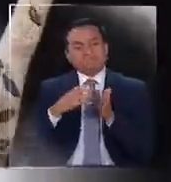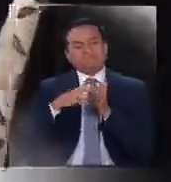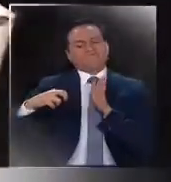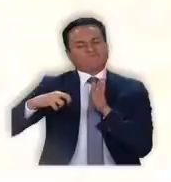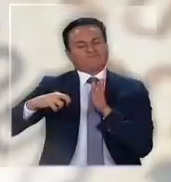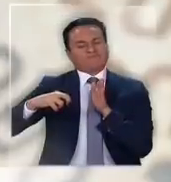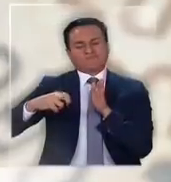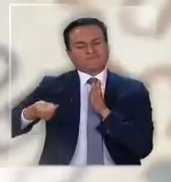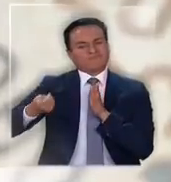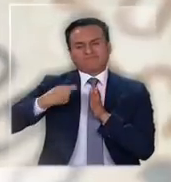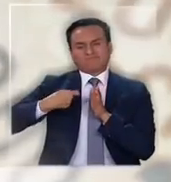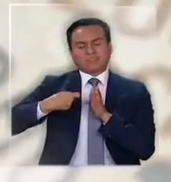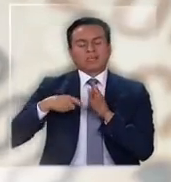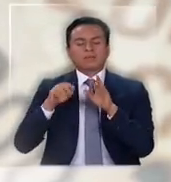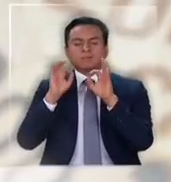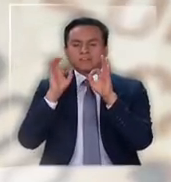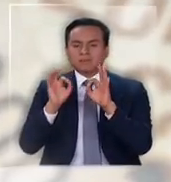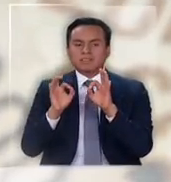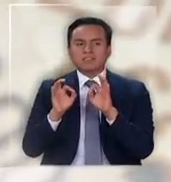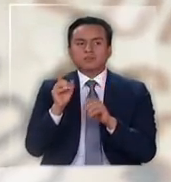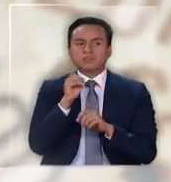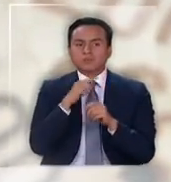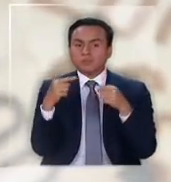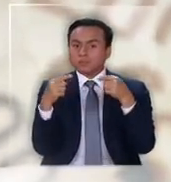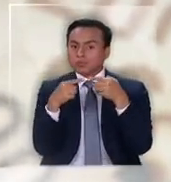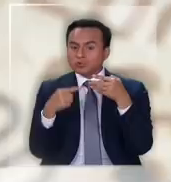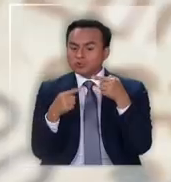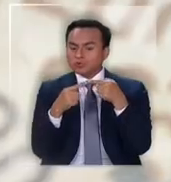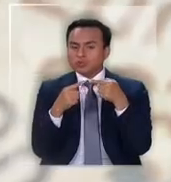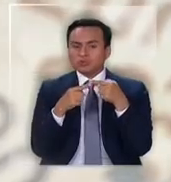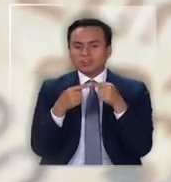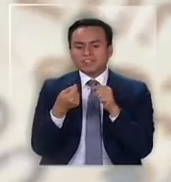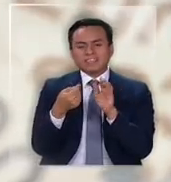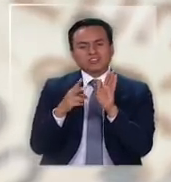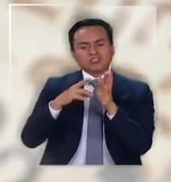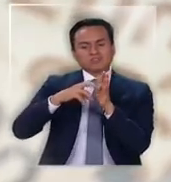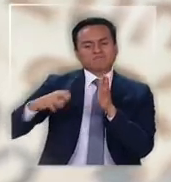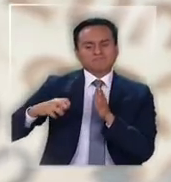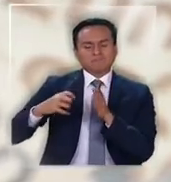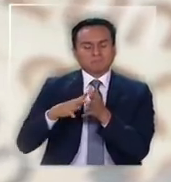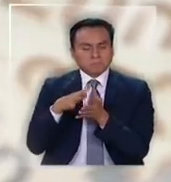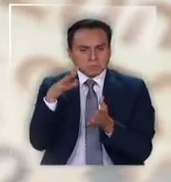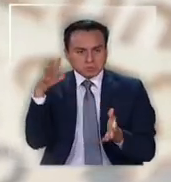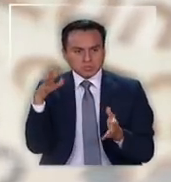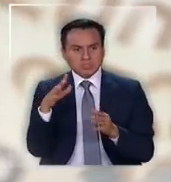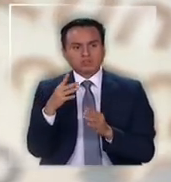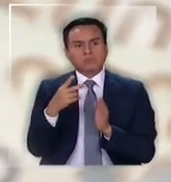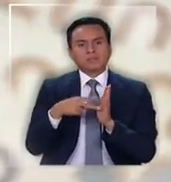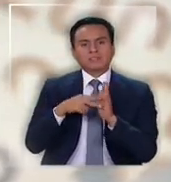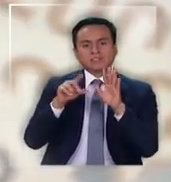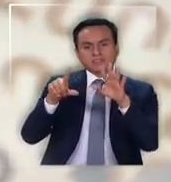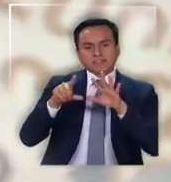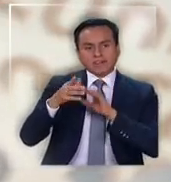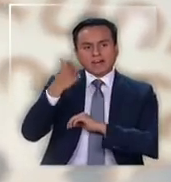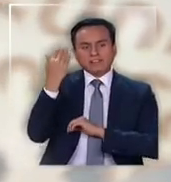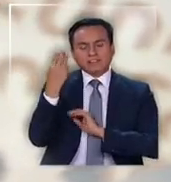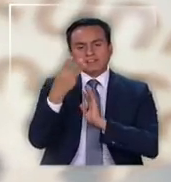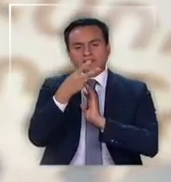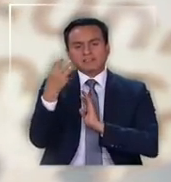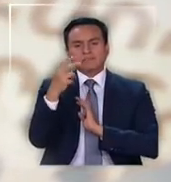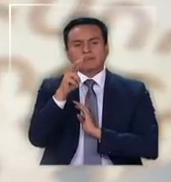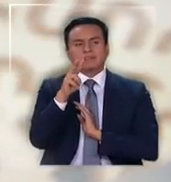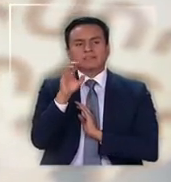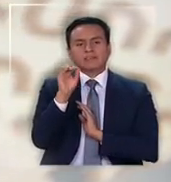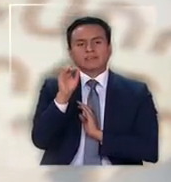la devolución. Y es precisamente este último punto donde las retenciones aumentaron sustancialmente. Si en 2017 hubo más de